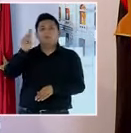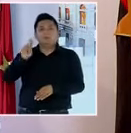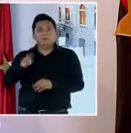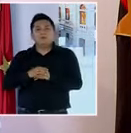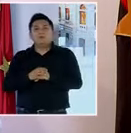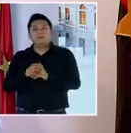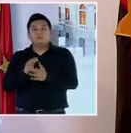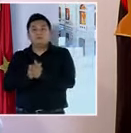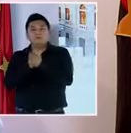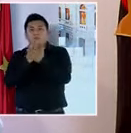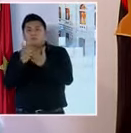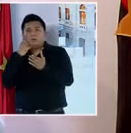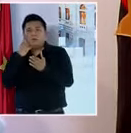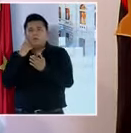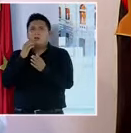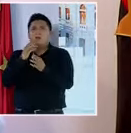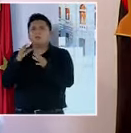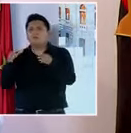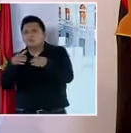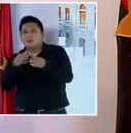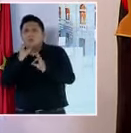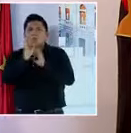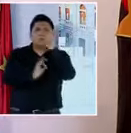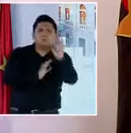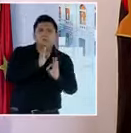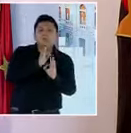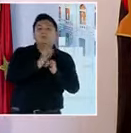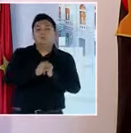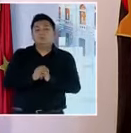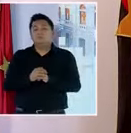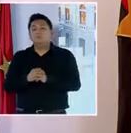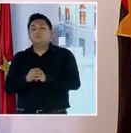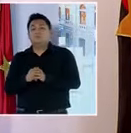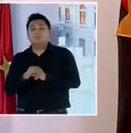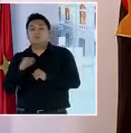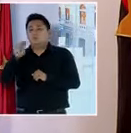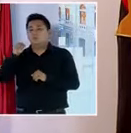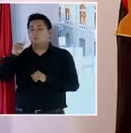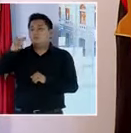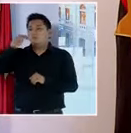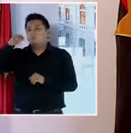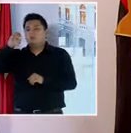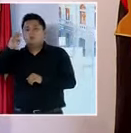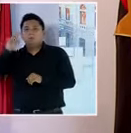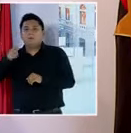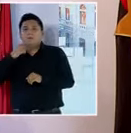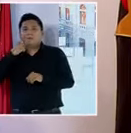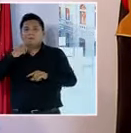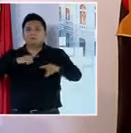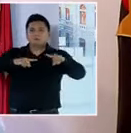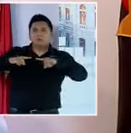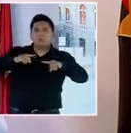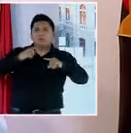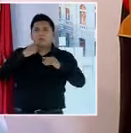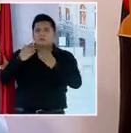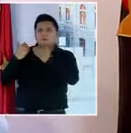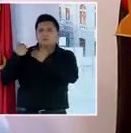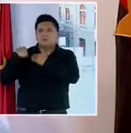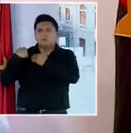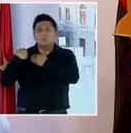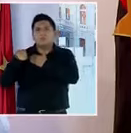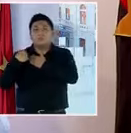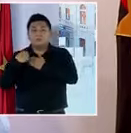de la Unidad Nacional de Protección. A Sonia Joana Muñoz, enlace del Departamento Administrativo de la Función